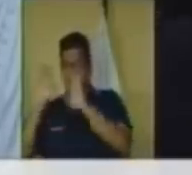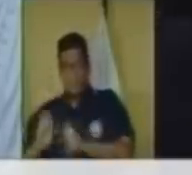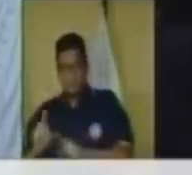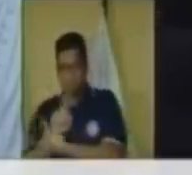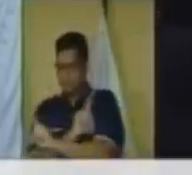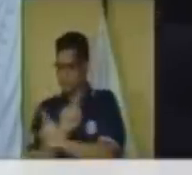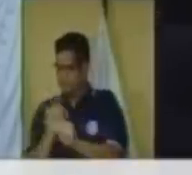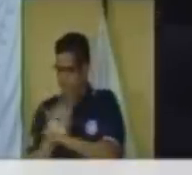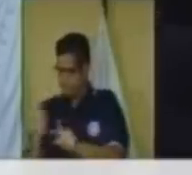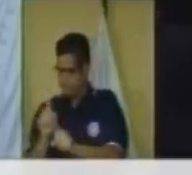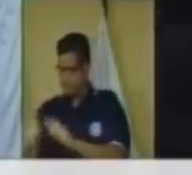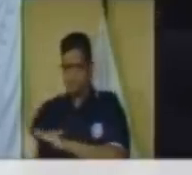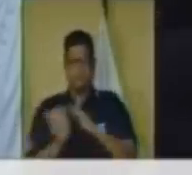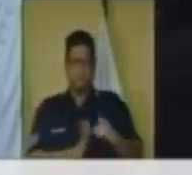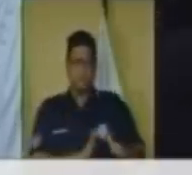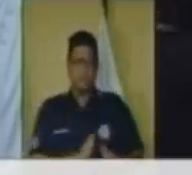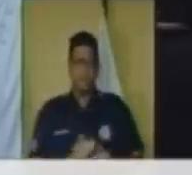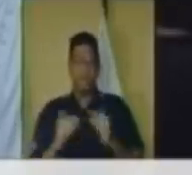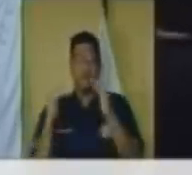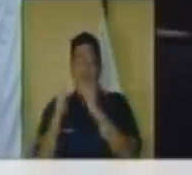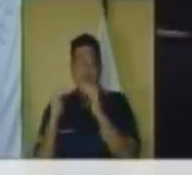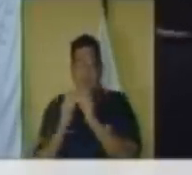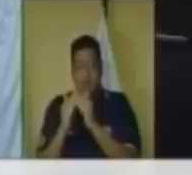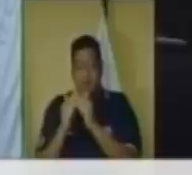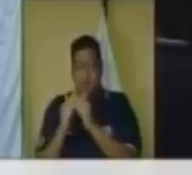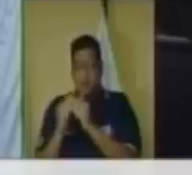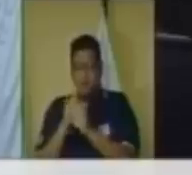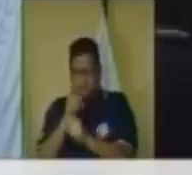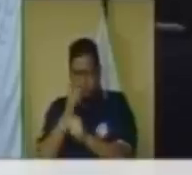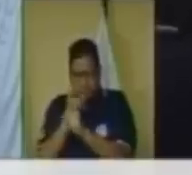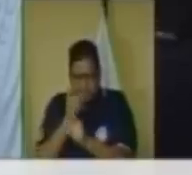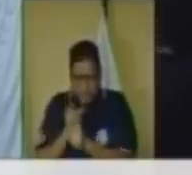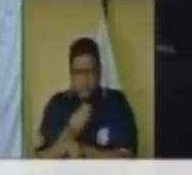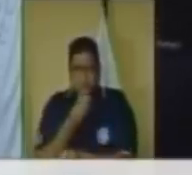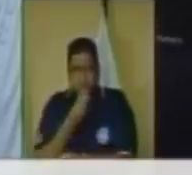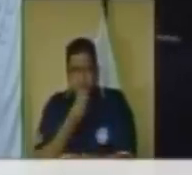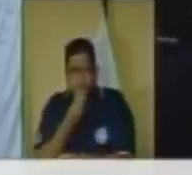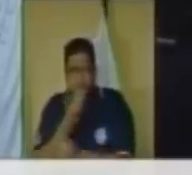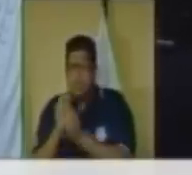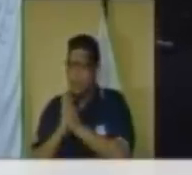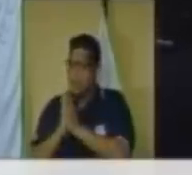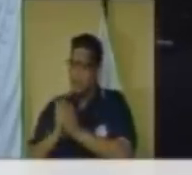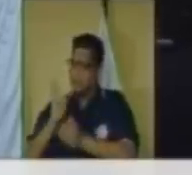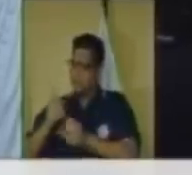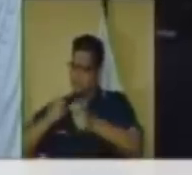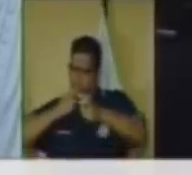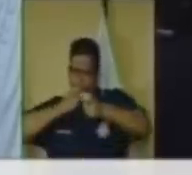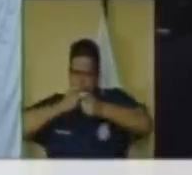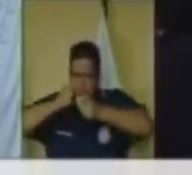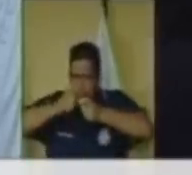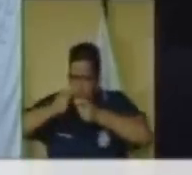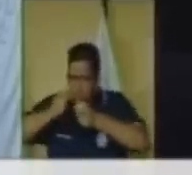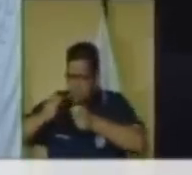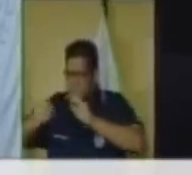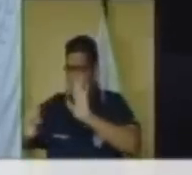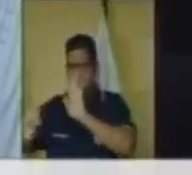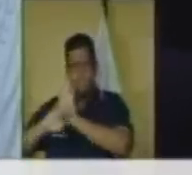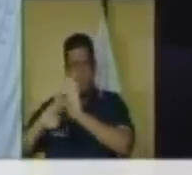o casas de reposo para ancianos deberán controlar y de preferencia restringir las